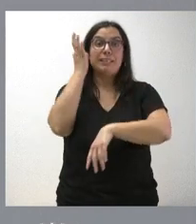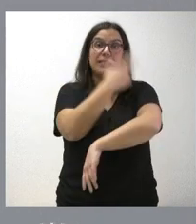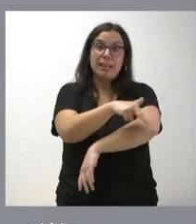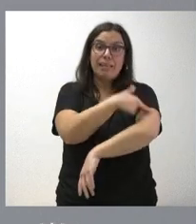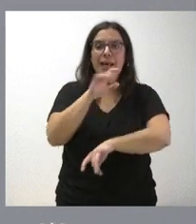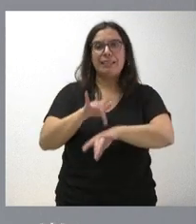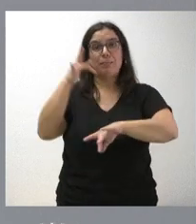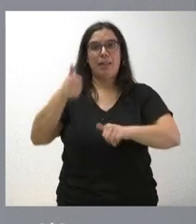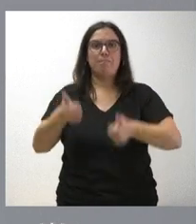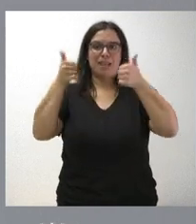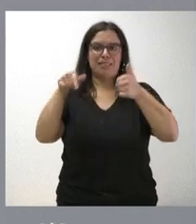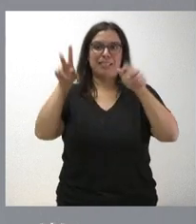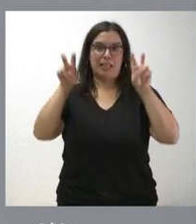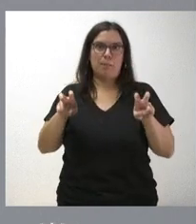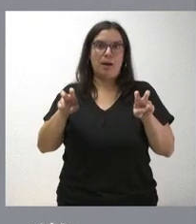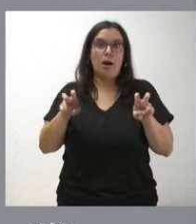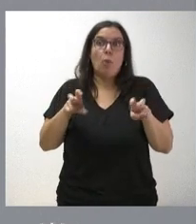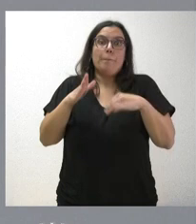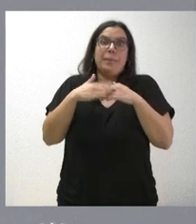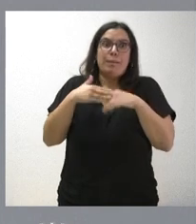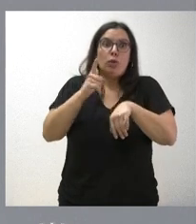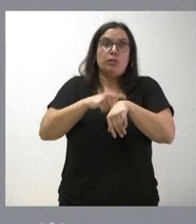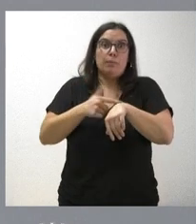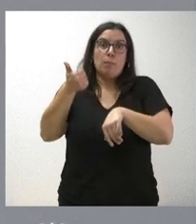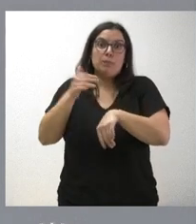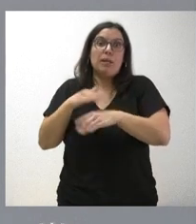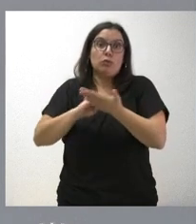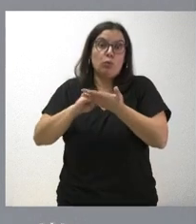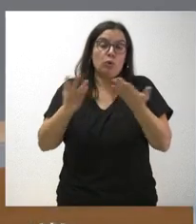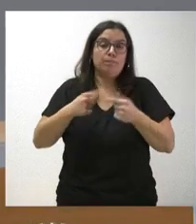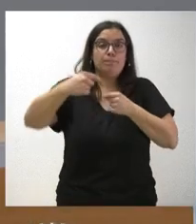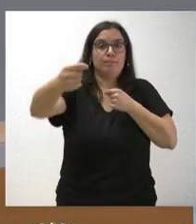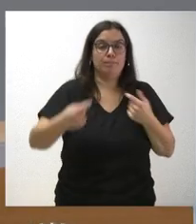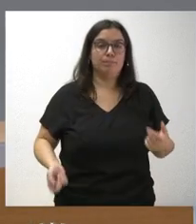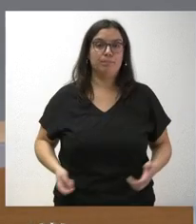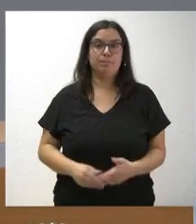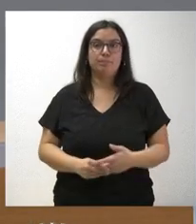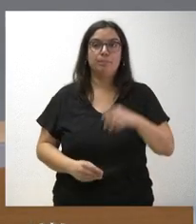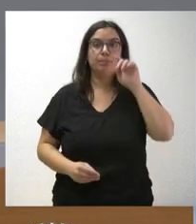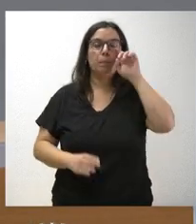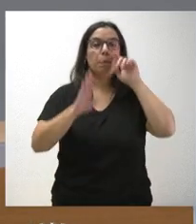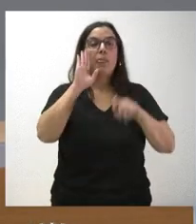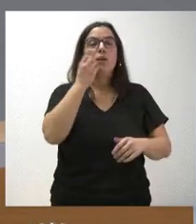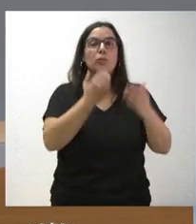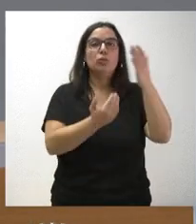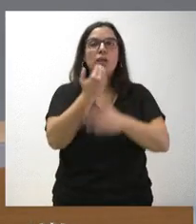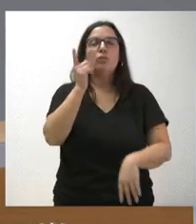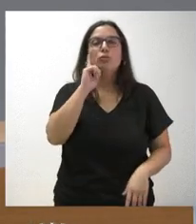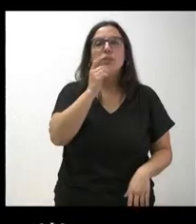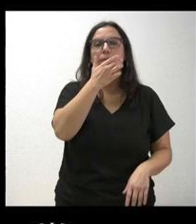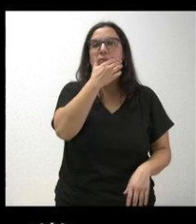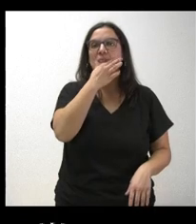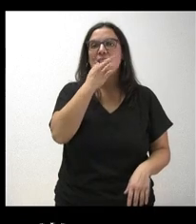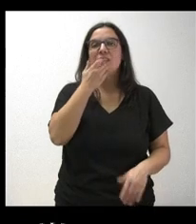sensibilidad con este asunto o al menos tenga más tiempo para poder resolverlo Hola buenos días No sé si ha tenido la